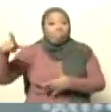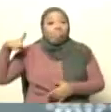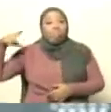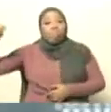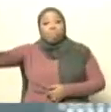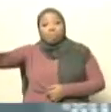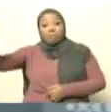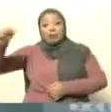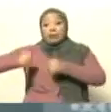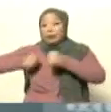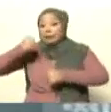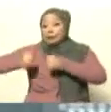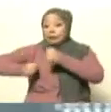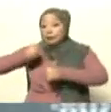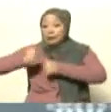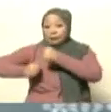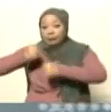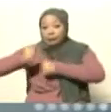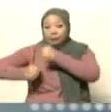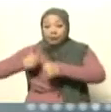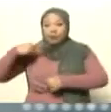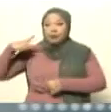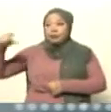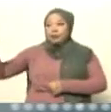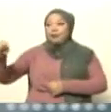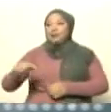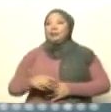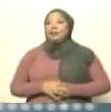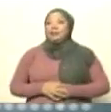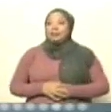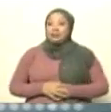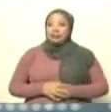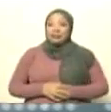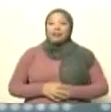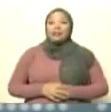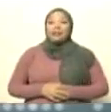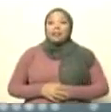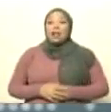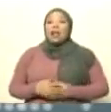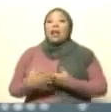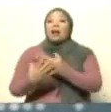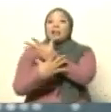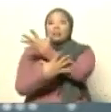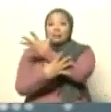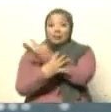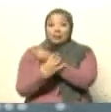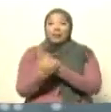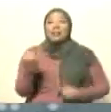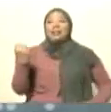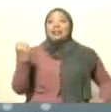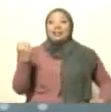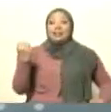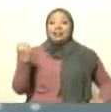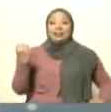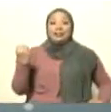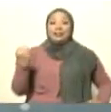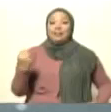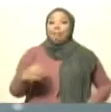carrera, huyendo del pueblo. Los soldados de Casa Militar retoman el palacio y se